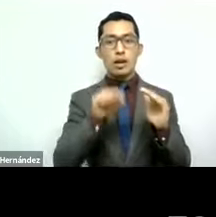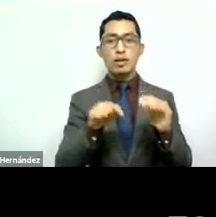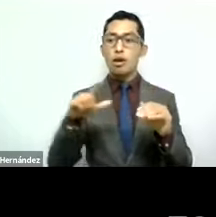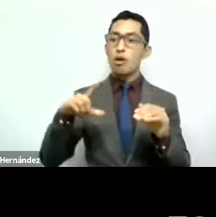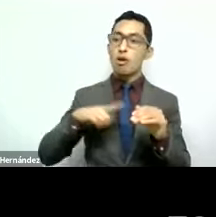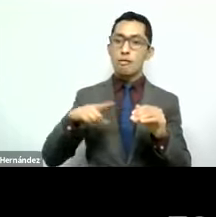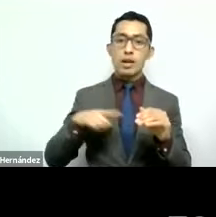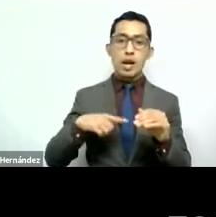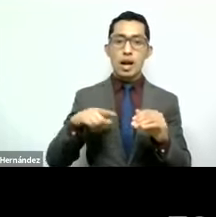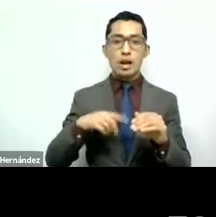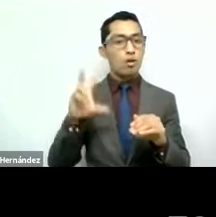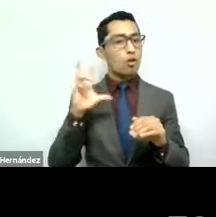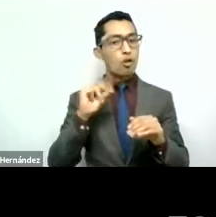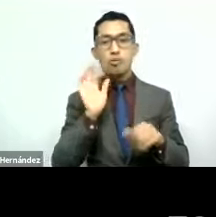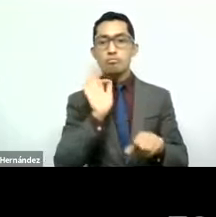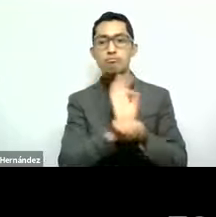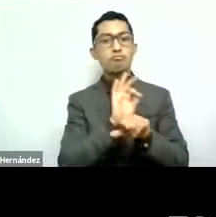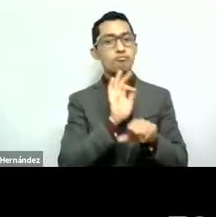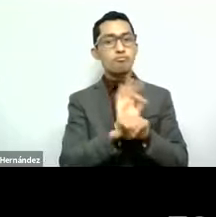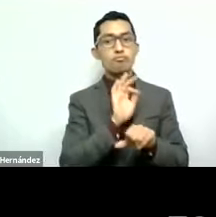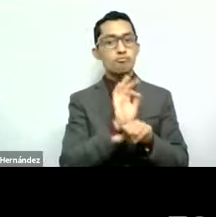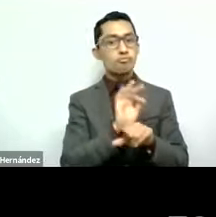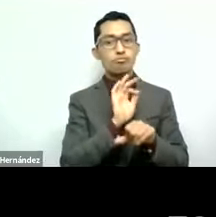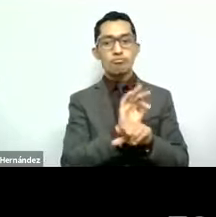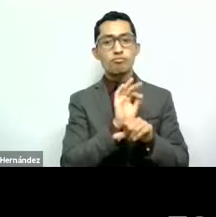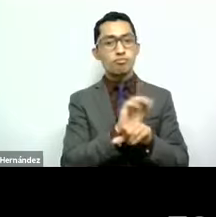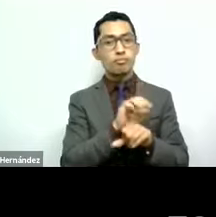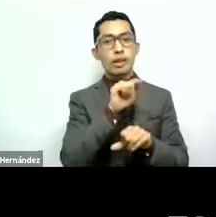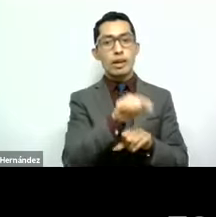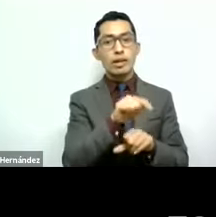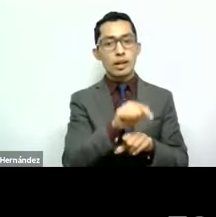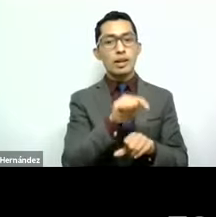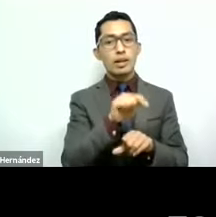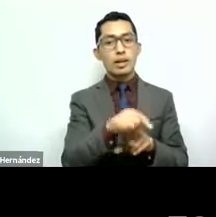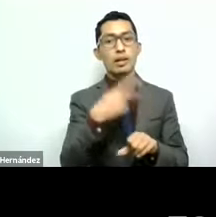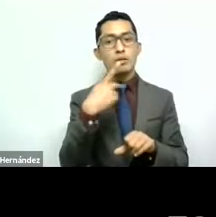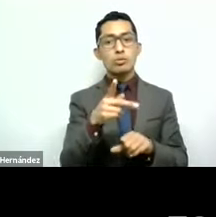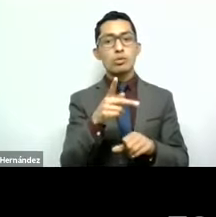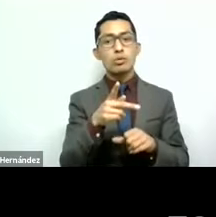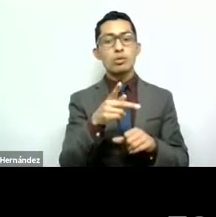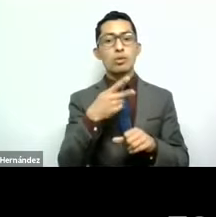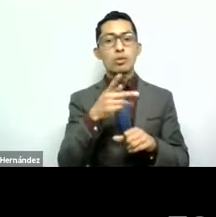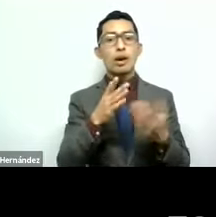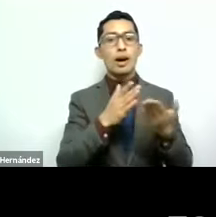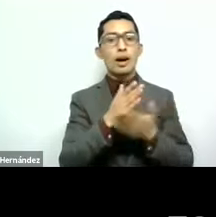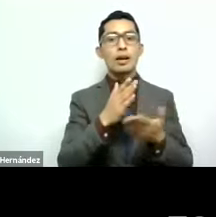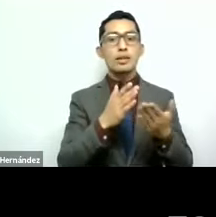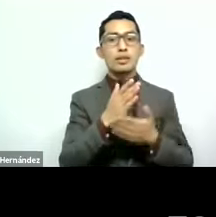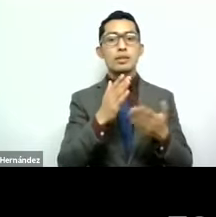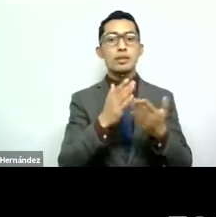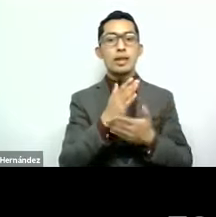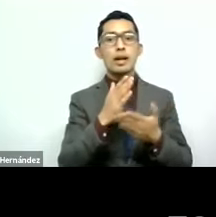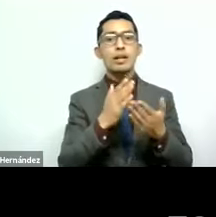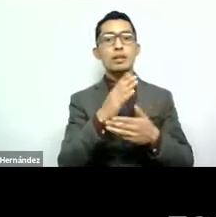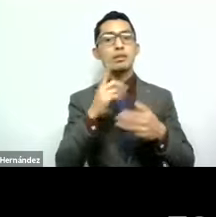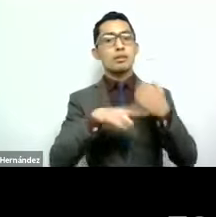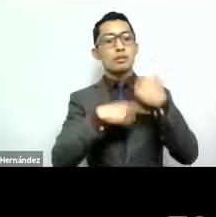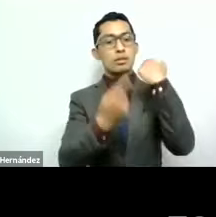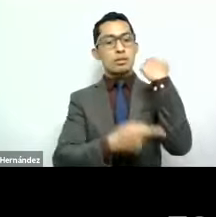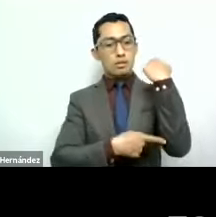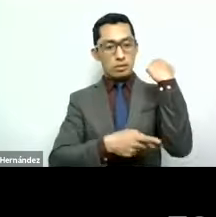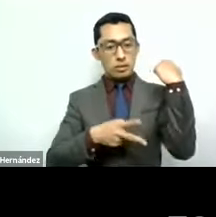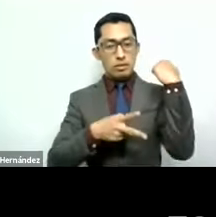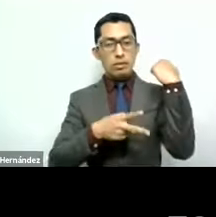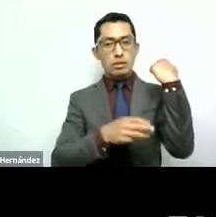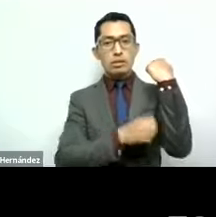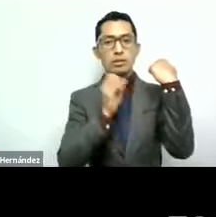le garantizó el tener acceso a un aborto, porque era menor no solo porque era menor de edad, sino